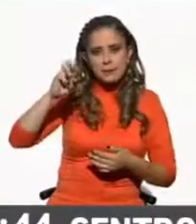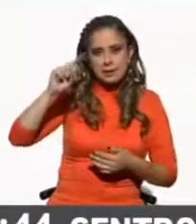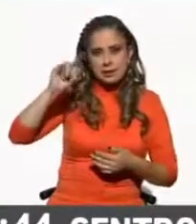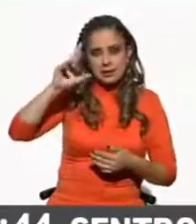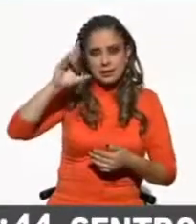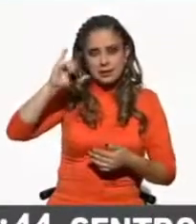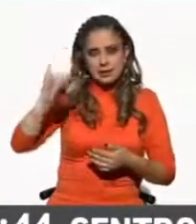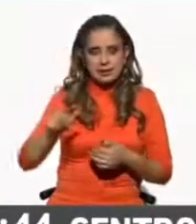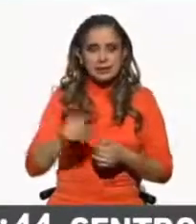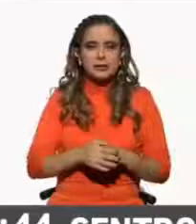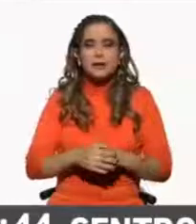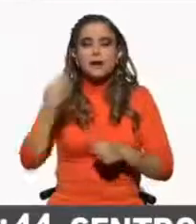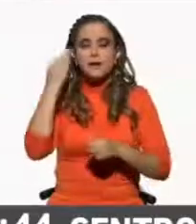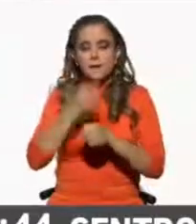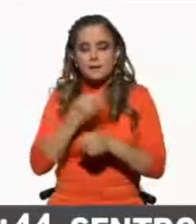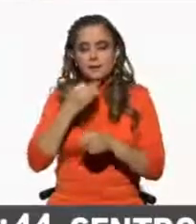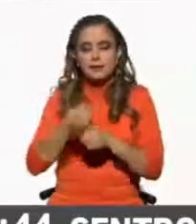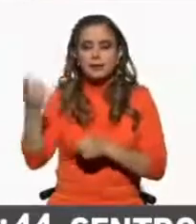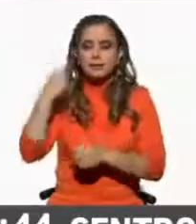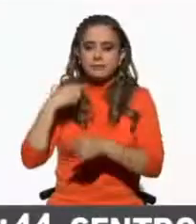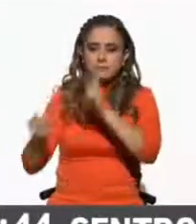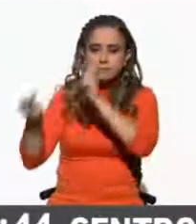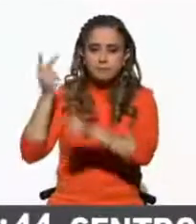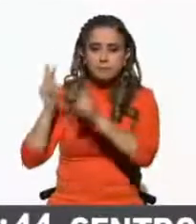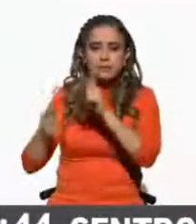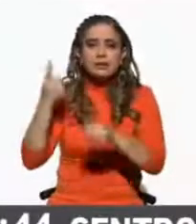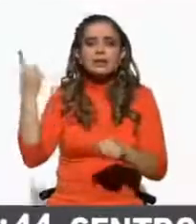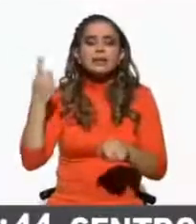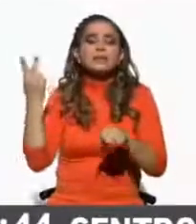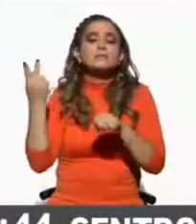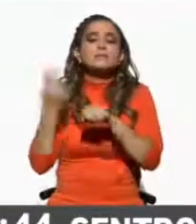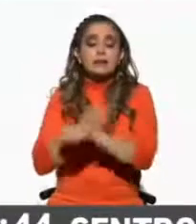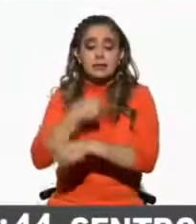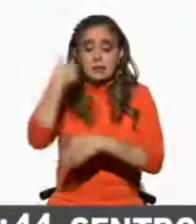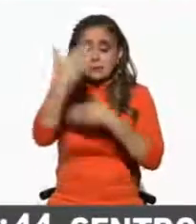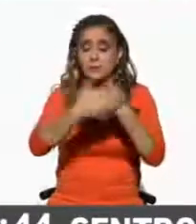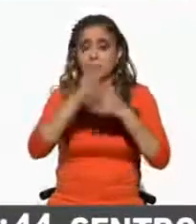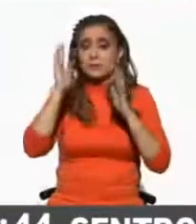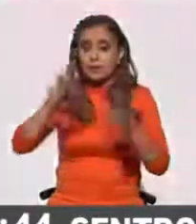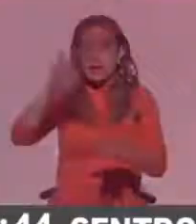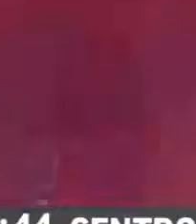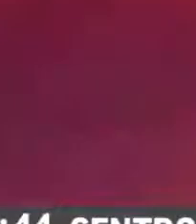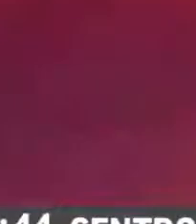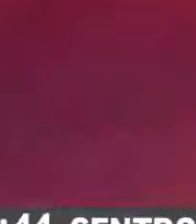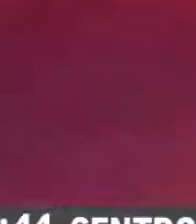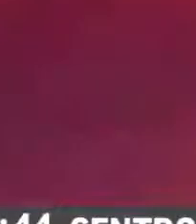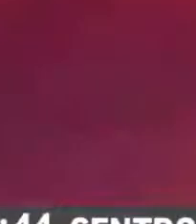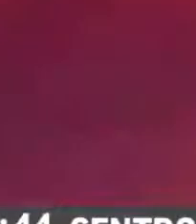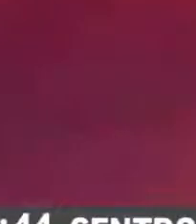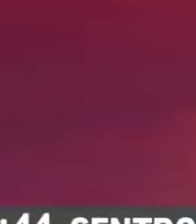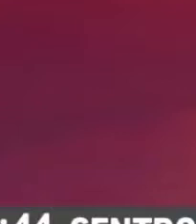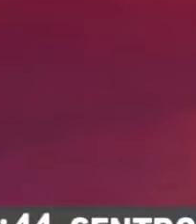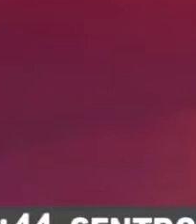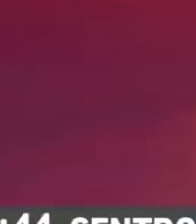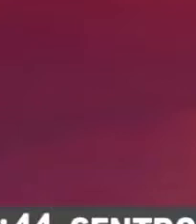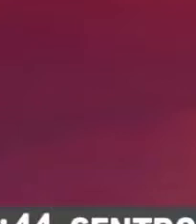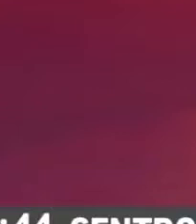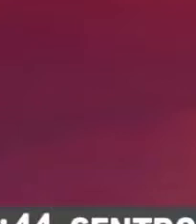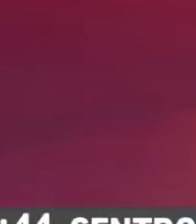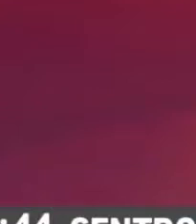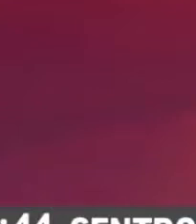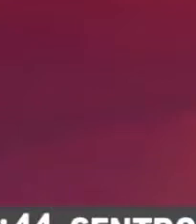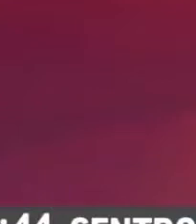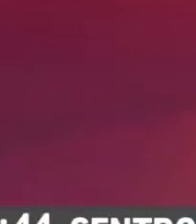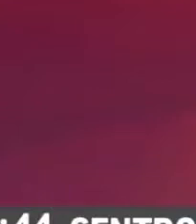en un panorama que nos hace ver la realidad por la que estamos atravesando rumbo a las elecciones, la sofisticación política. ¿Cómo